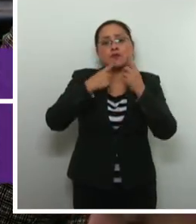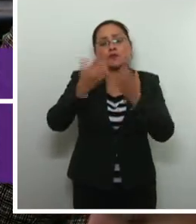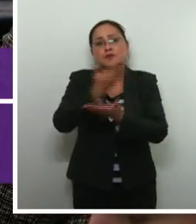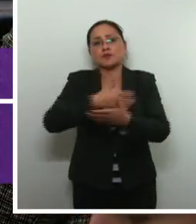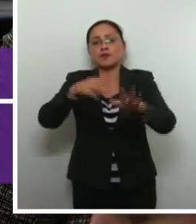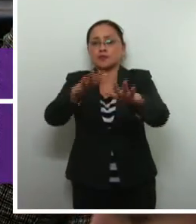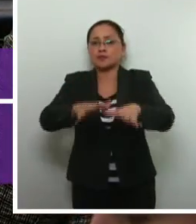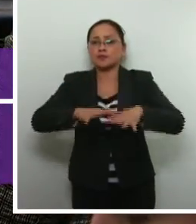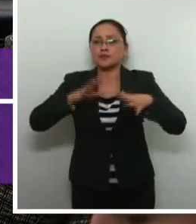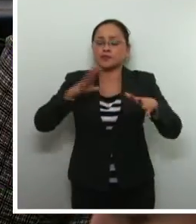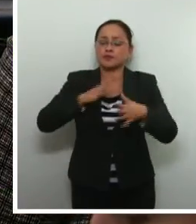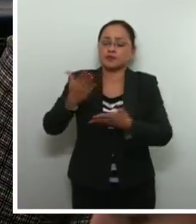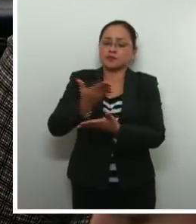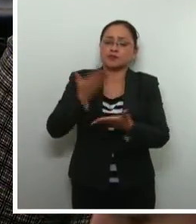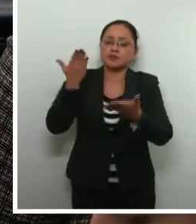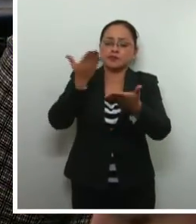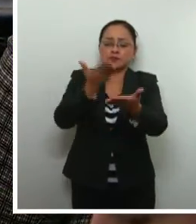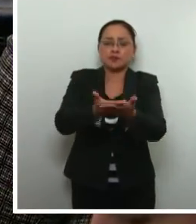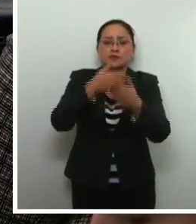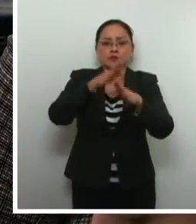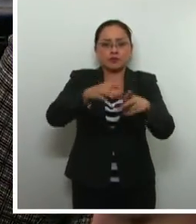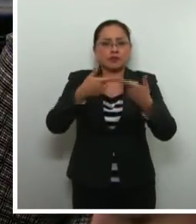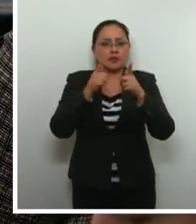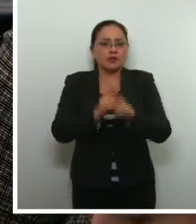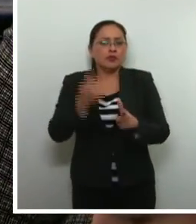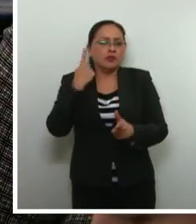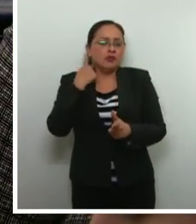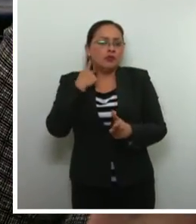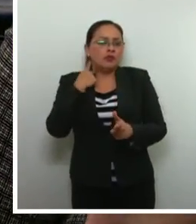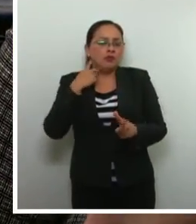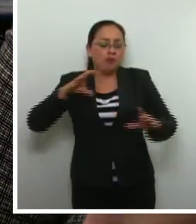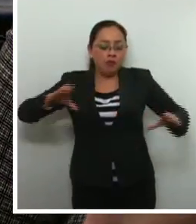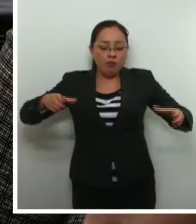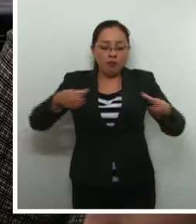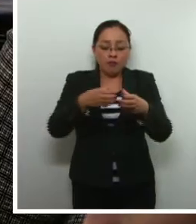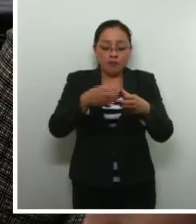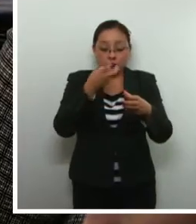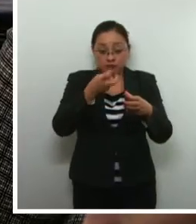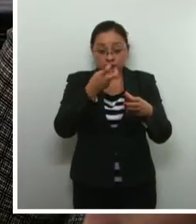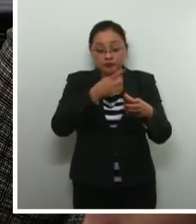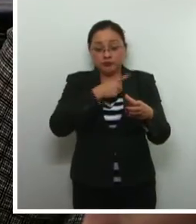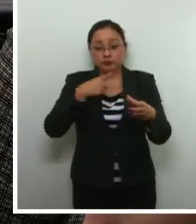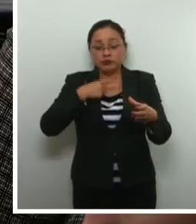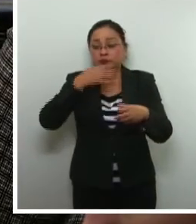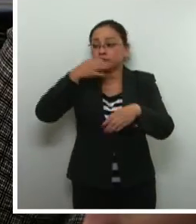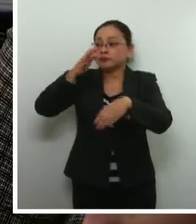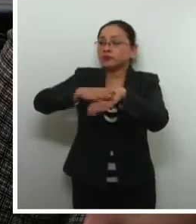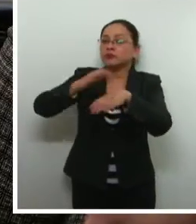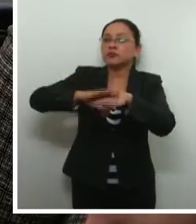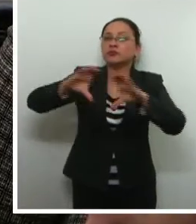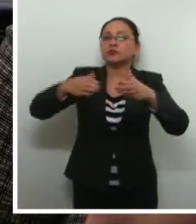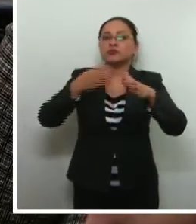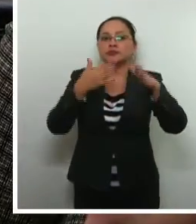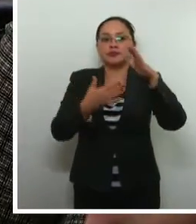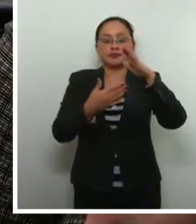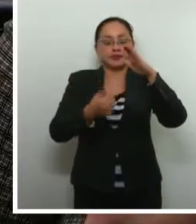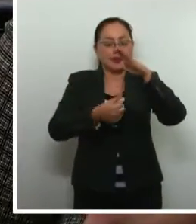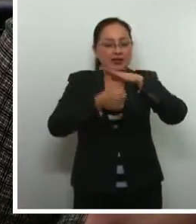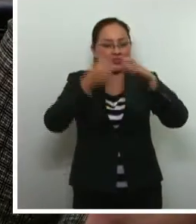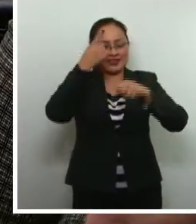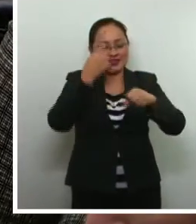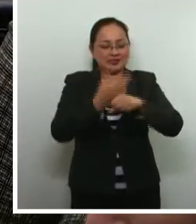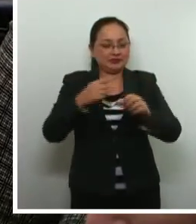se logre una propuesta de los grupos parlamentarios, la misma deberá ser comunicada de inmediato a la mesa directiva, lo